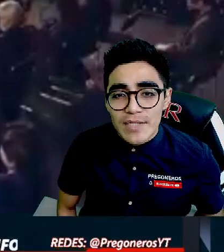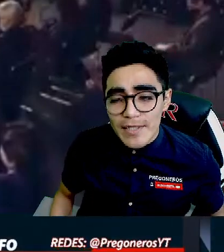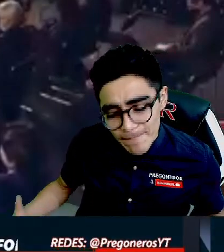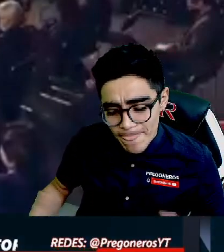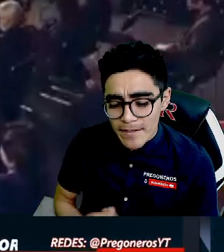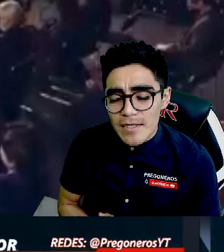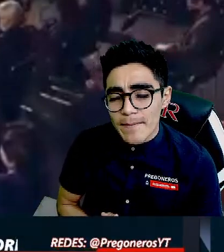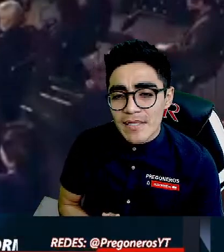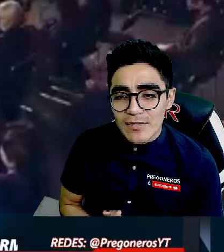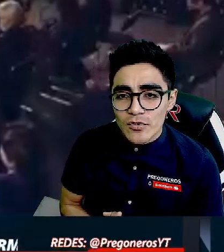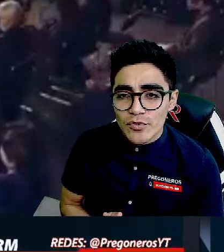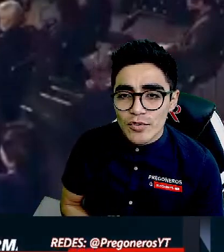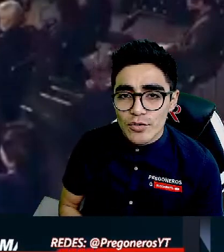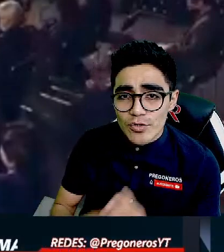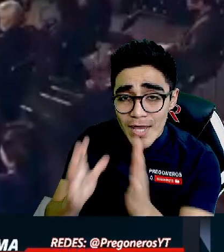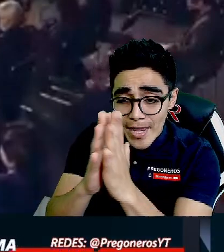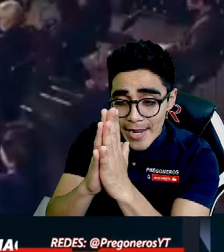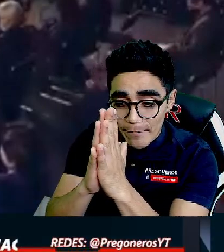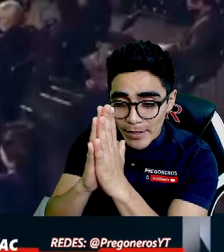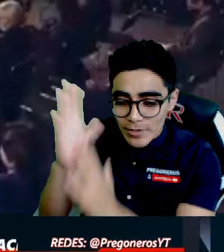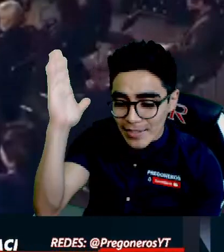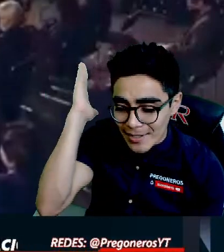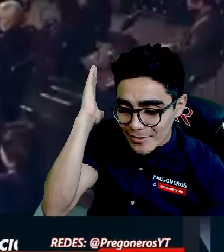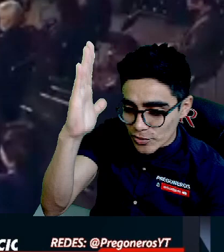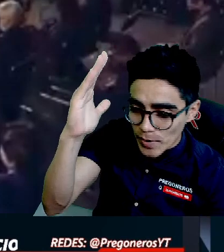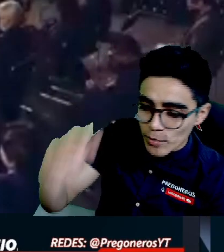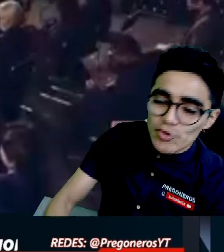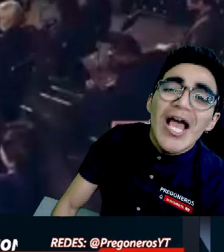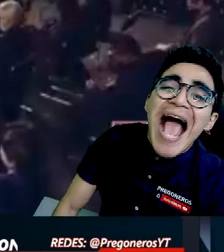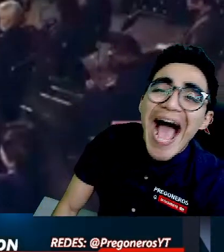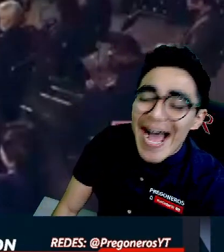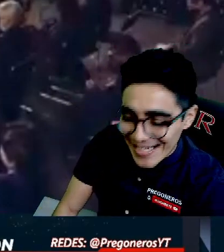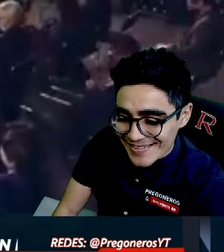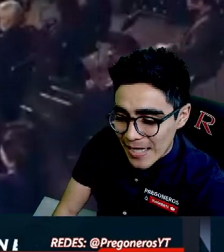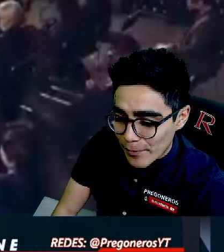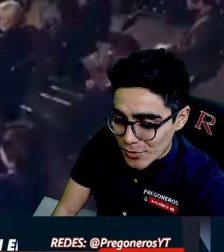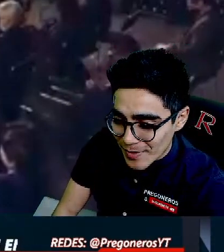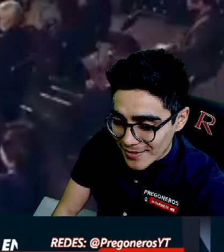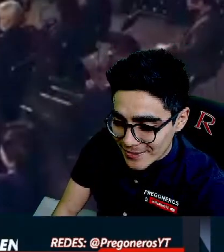información está ahí y depende de todos nosotros el pregonarla. Nos vemos hasta la próxima.